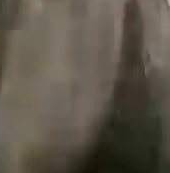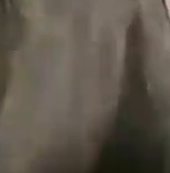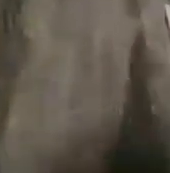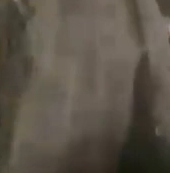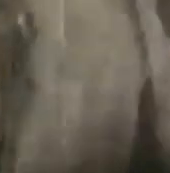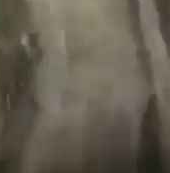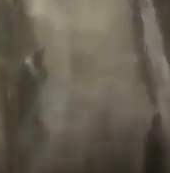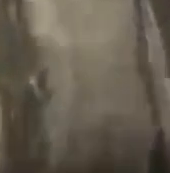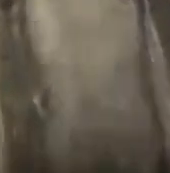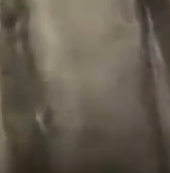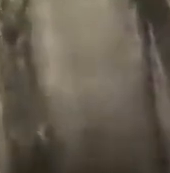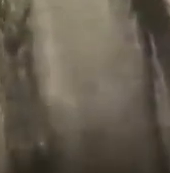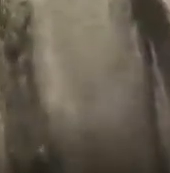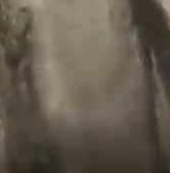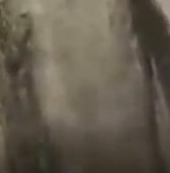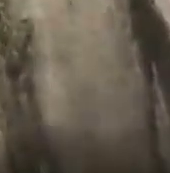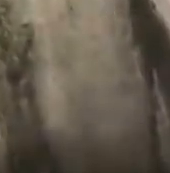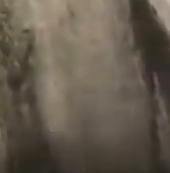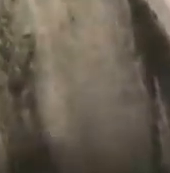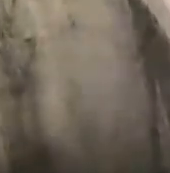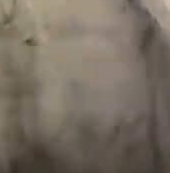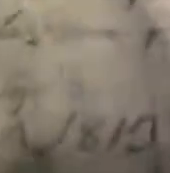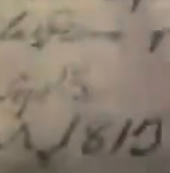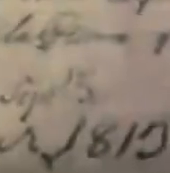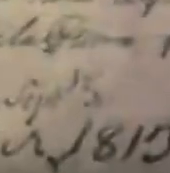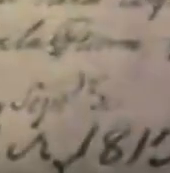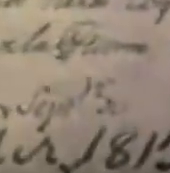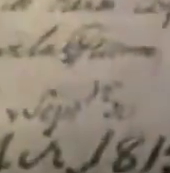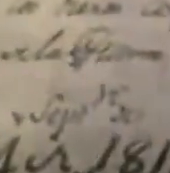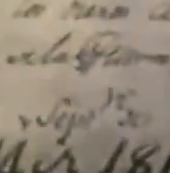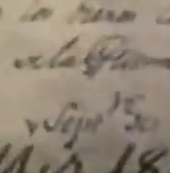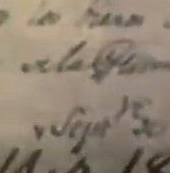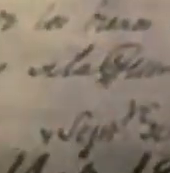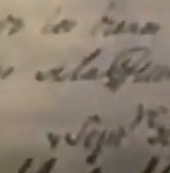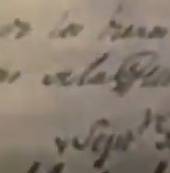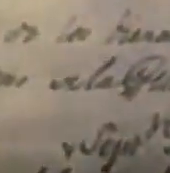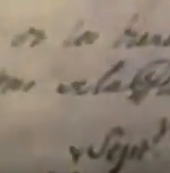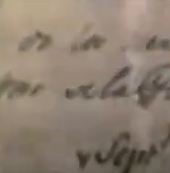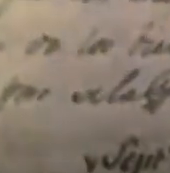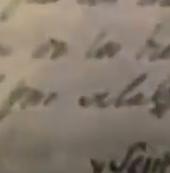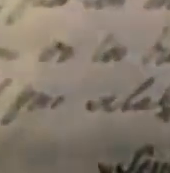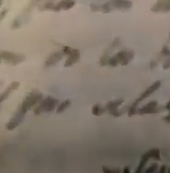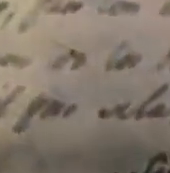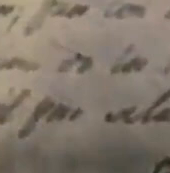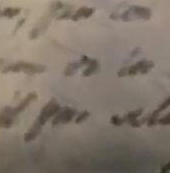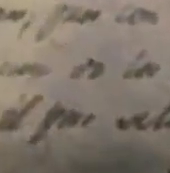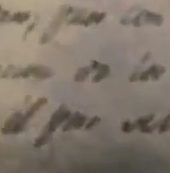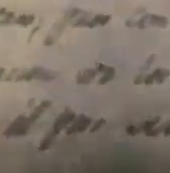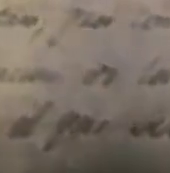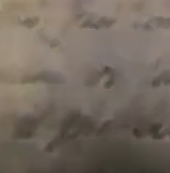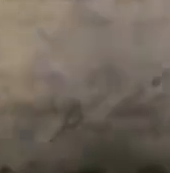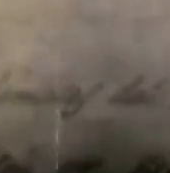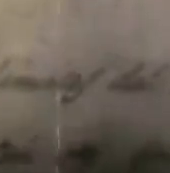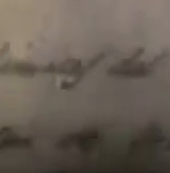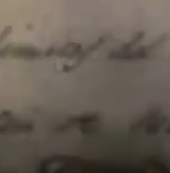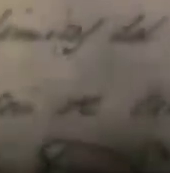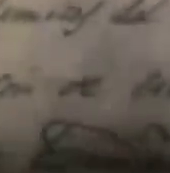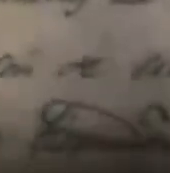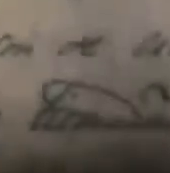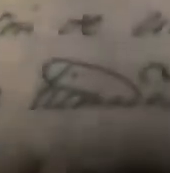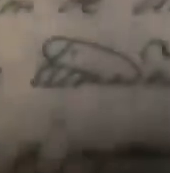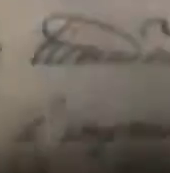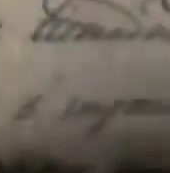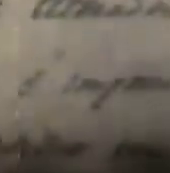En septiembre de 1813, José María Morelos estableció en su artículo 23 de los sentimientos de la nación.